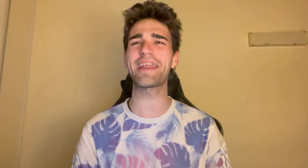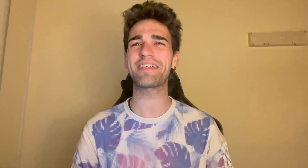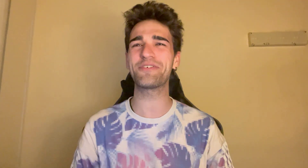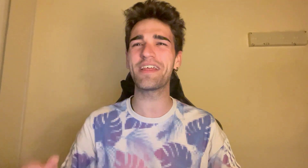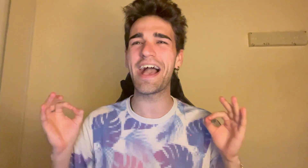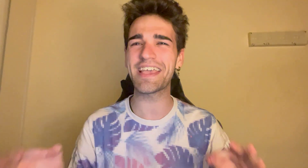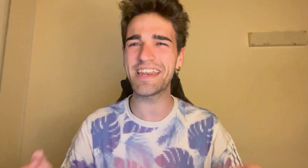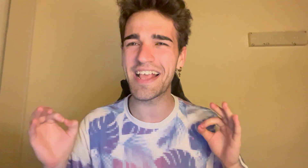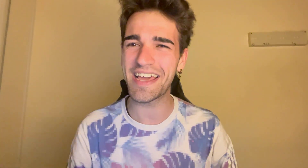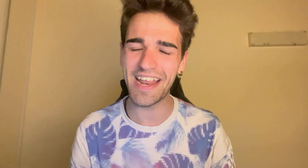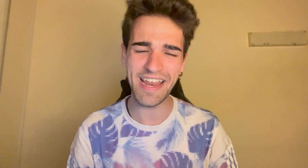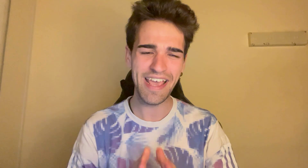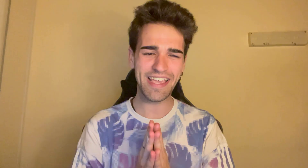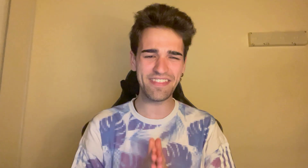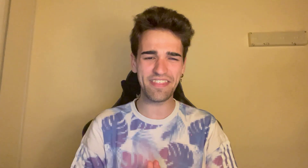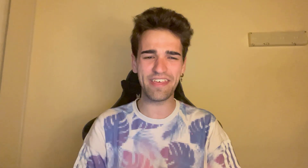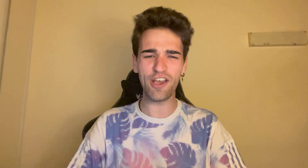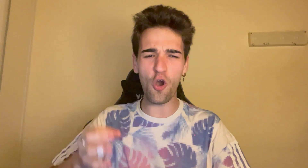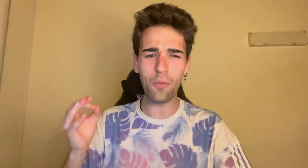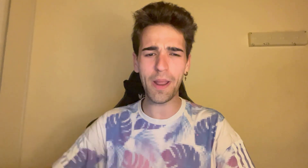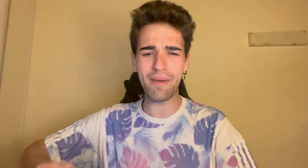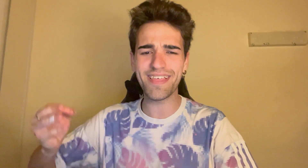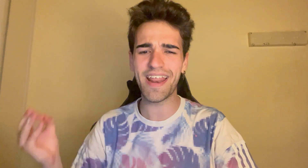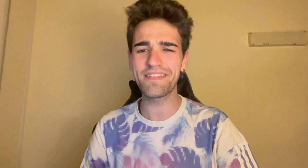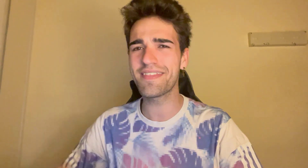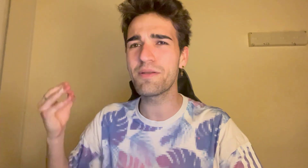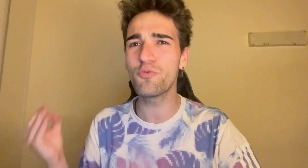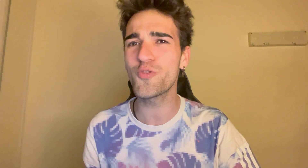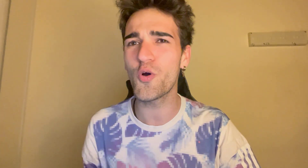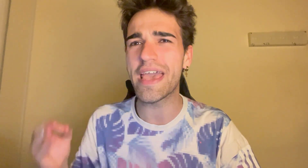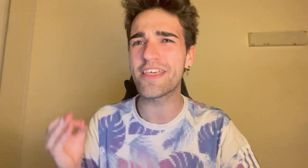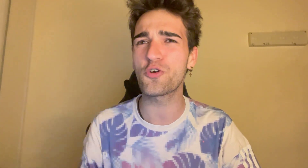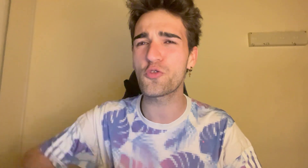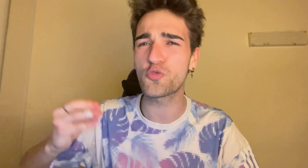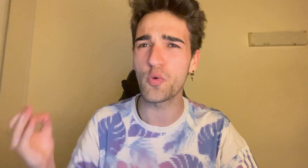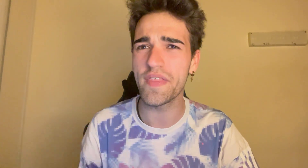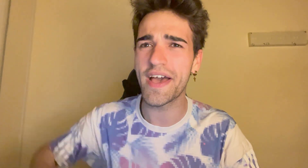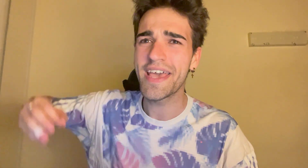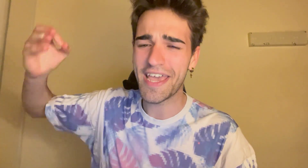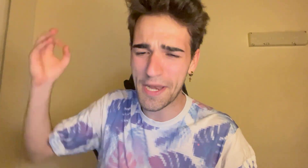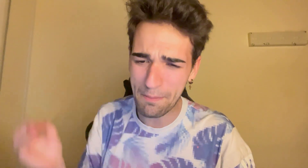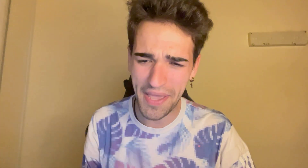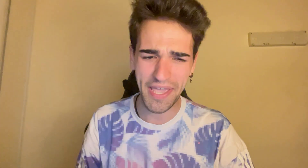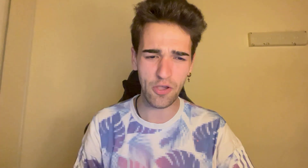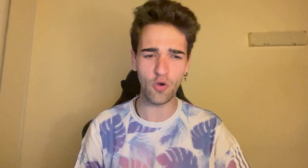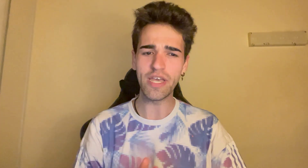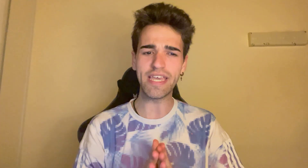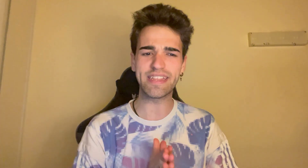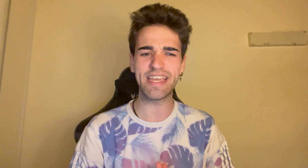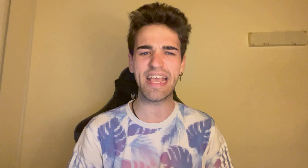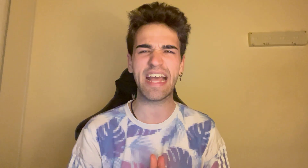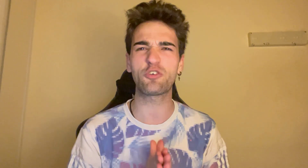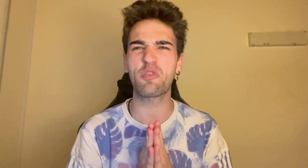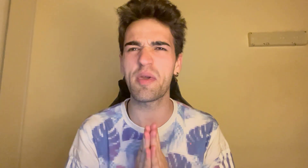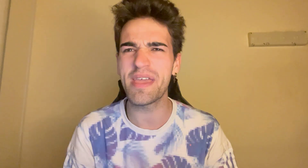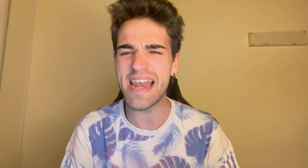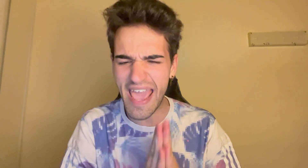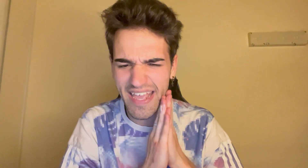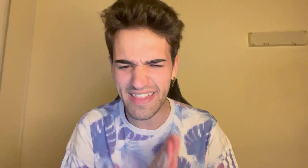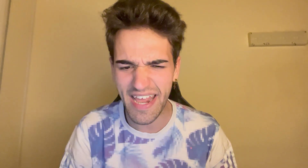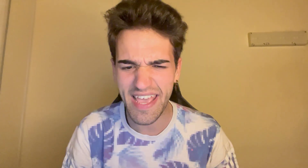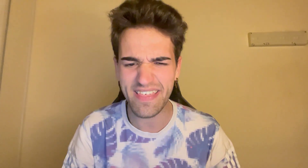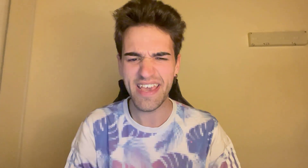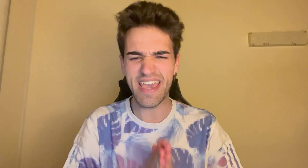una nueva reacción aquí en el canal que dice: obra más grande del mundo es construida en México y tiene